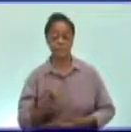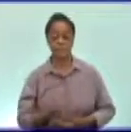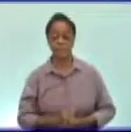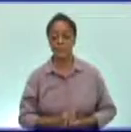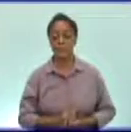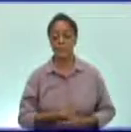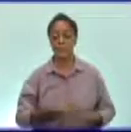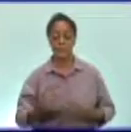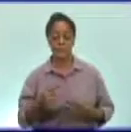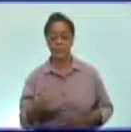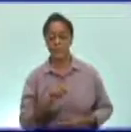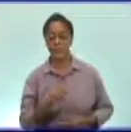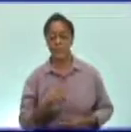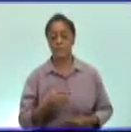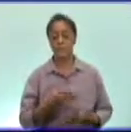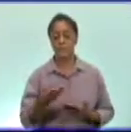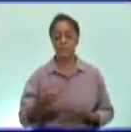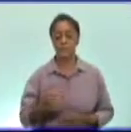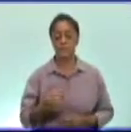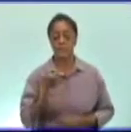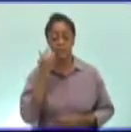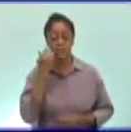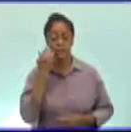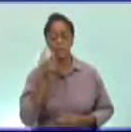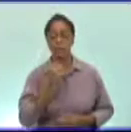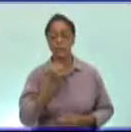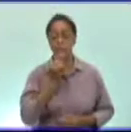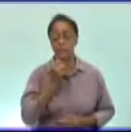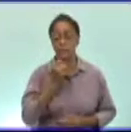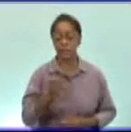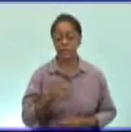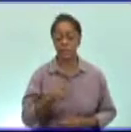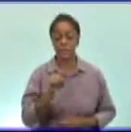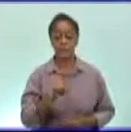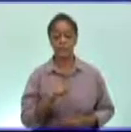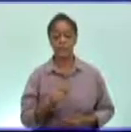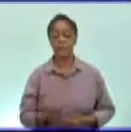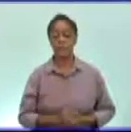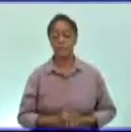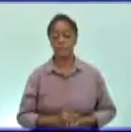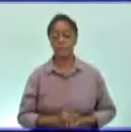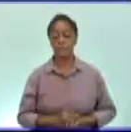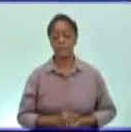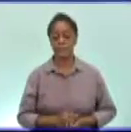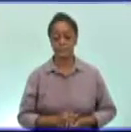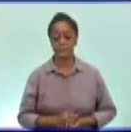Por eso es que no presentan color verde en sus partes.